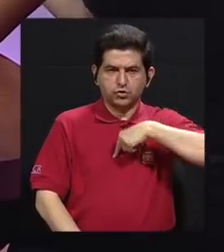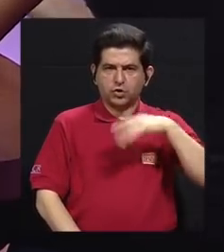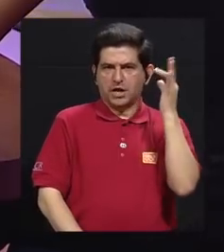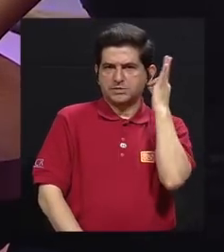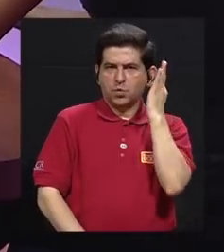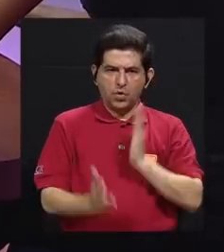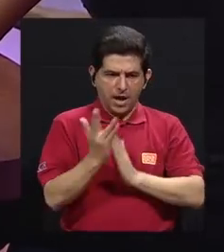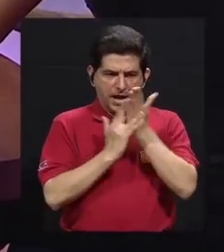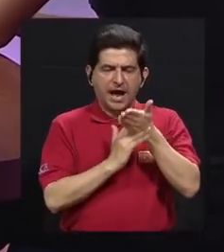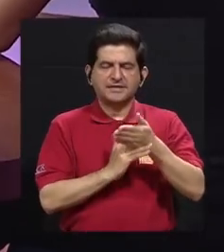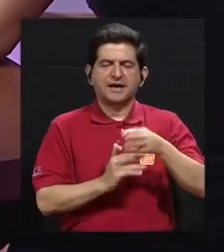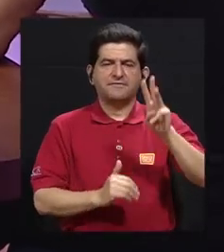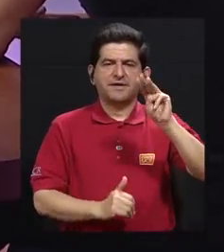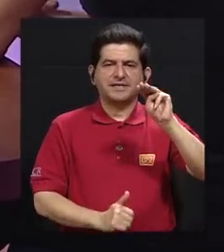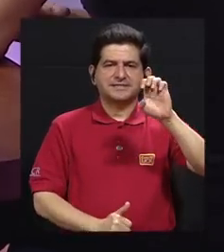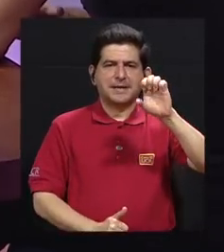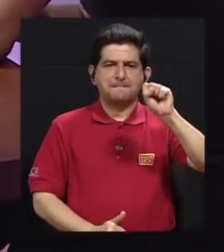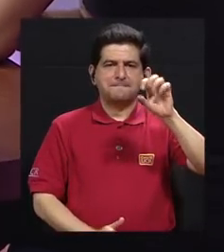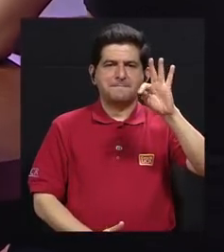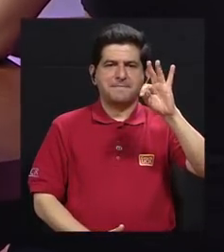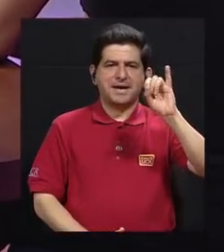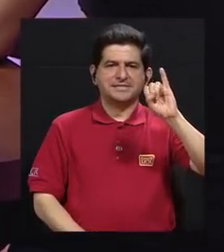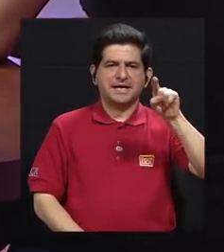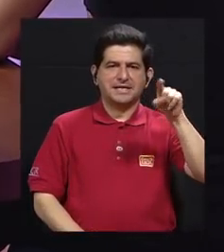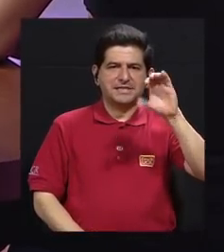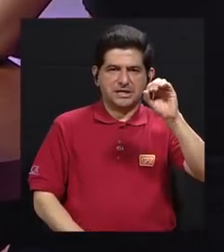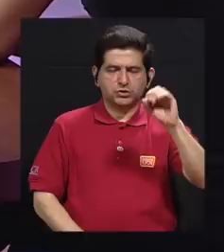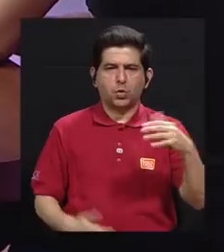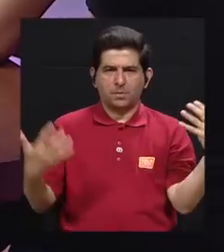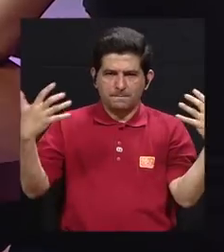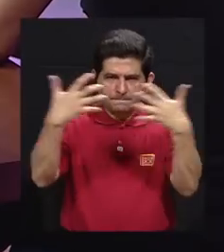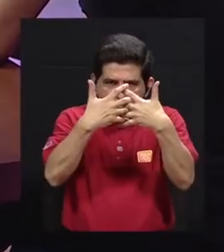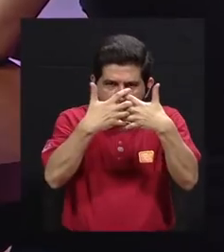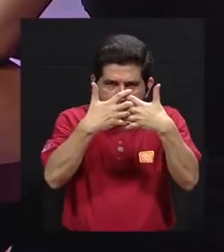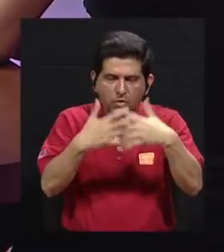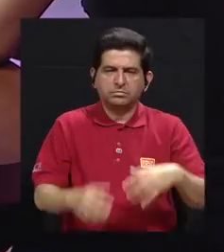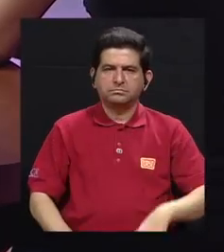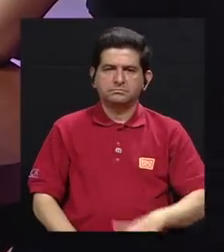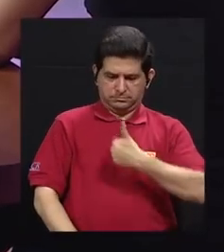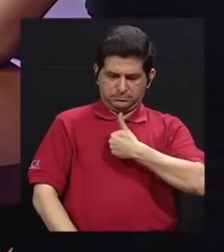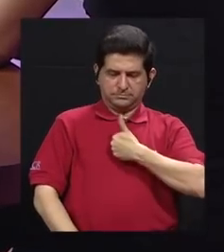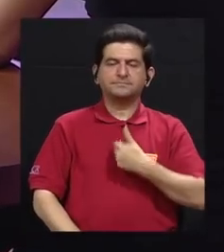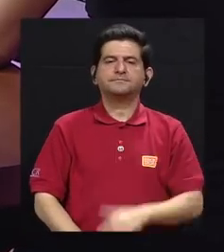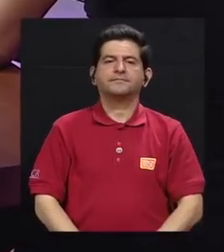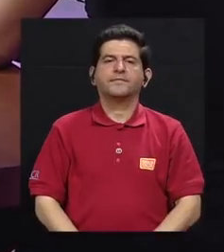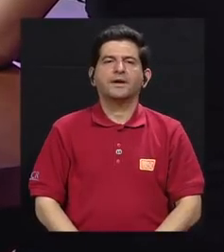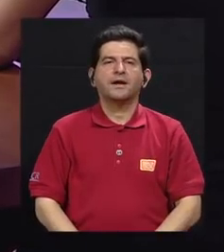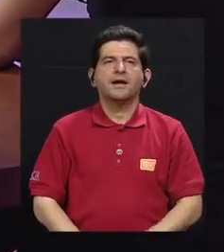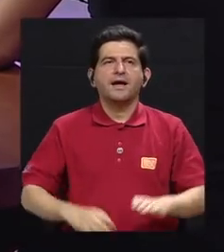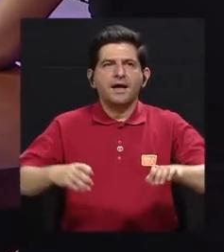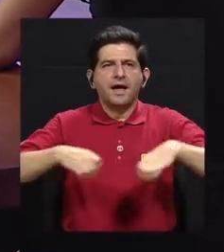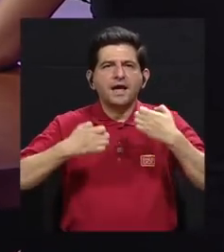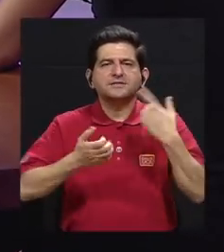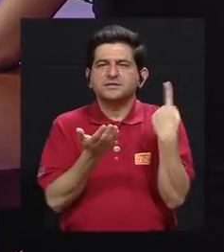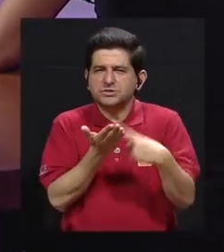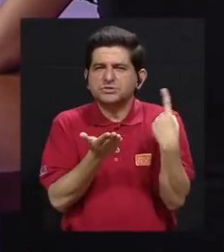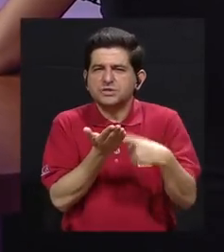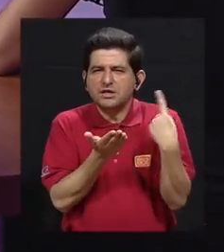pensarnos como mujeres a través de lo mestizo, ¿verdad?, de ser mestizas? Bueno, hay toda